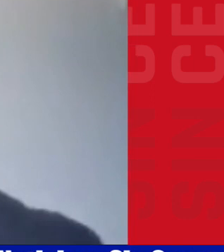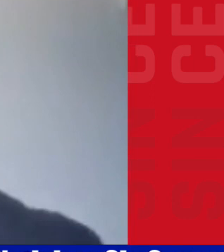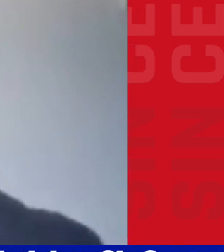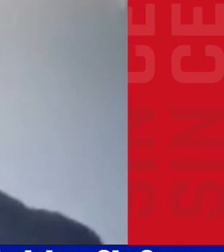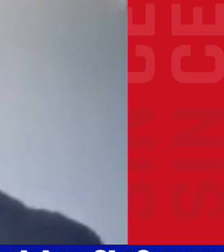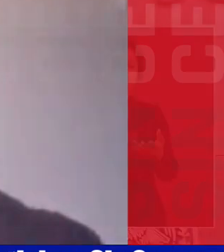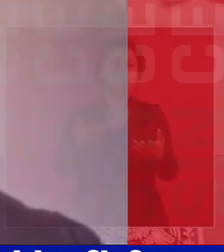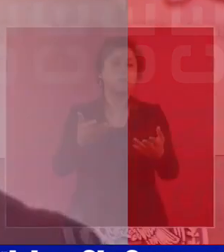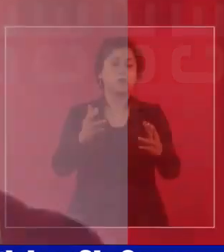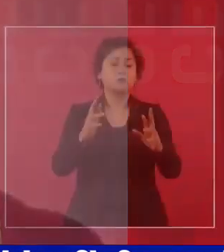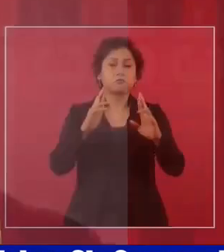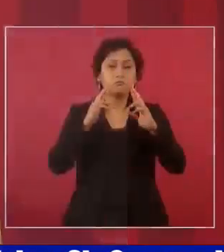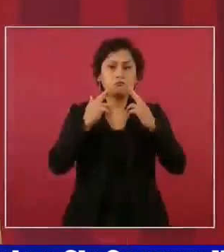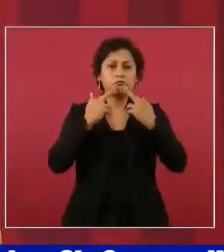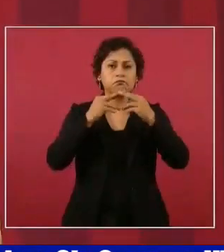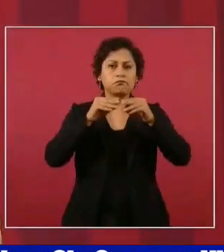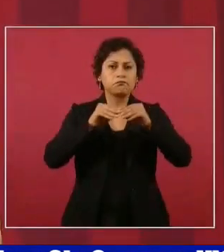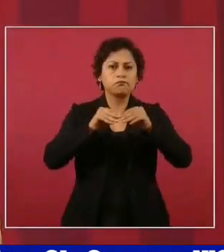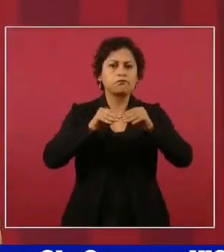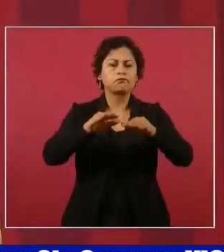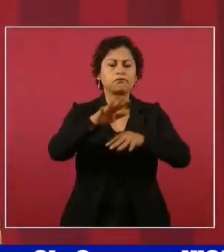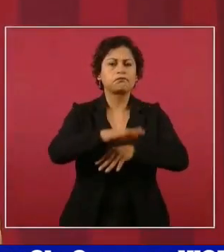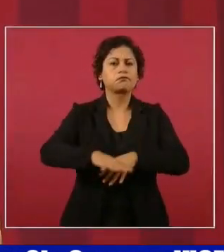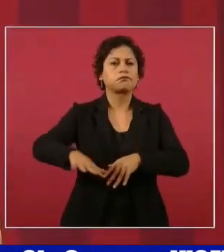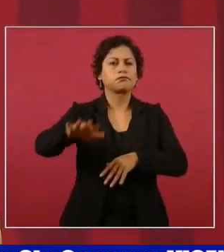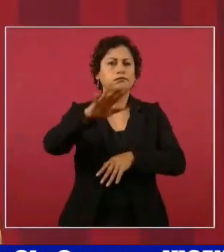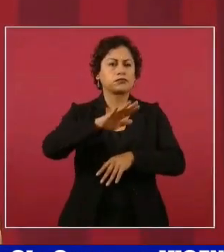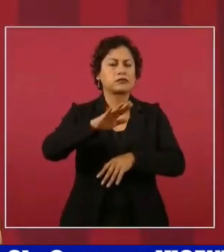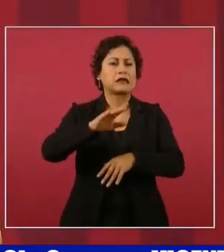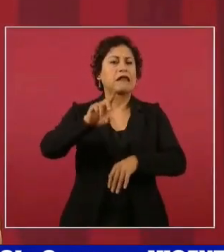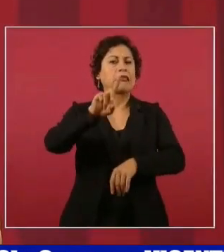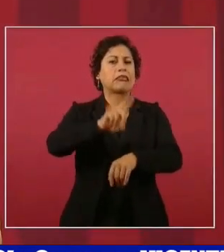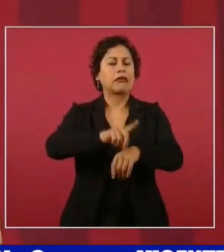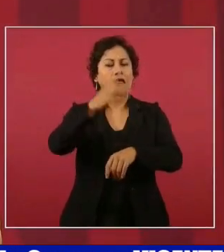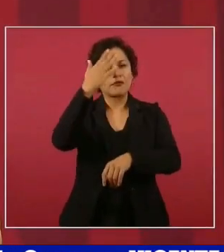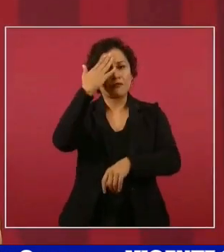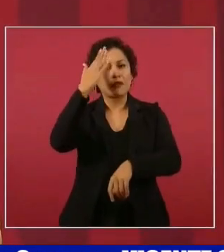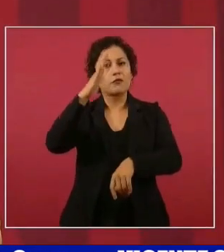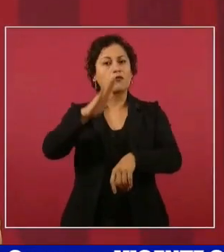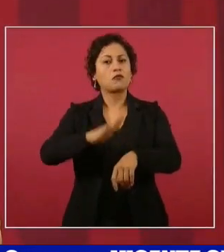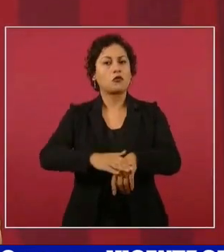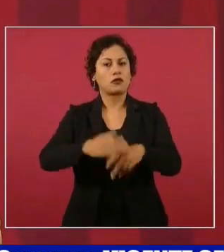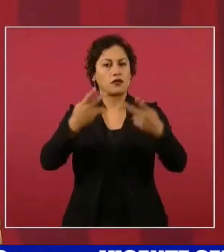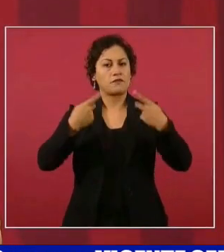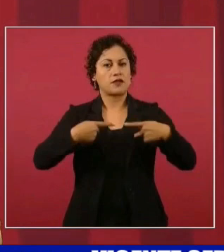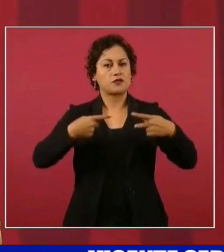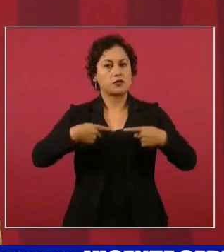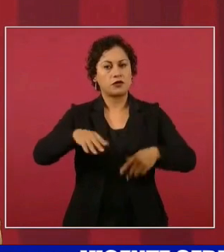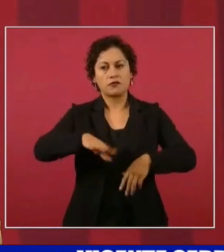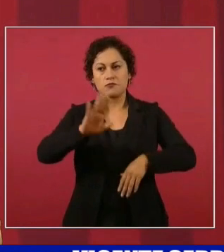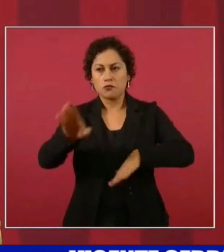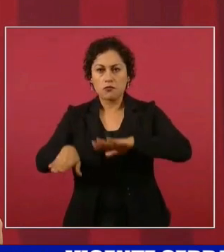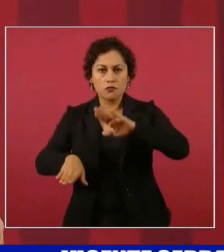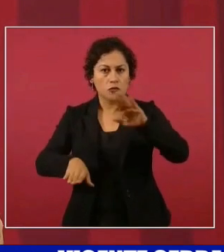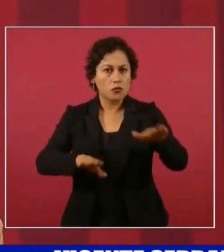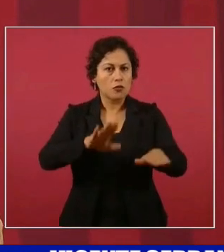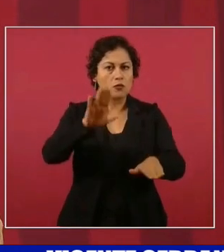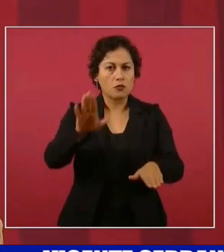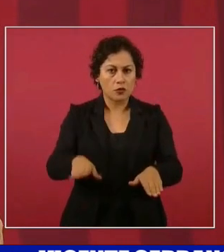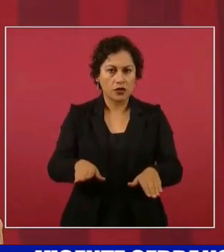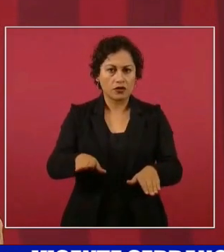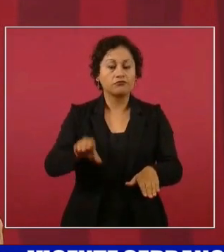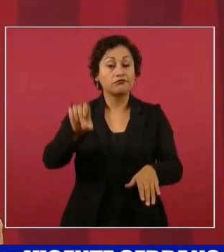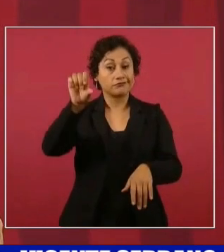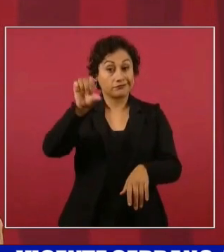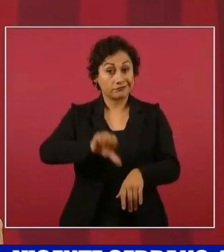testamento político, su heredero político iba a ser su hijo Andrés, pero que si no era así, Loret tendría que dejar el periodismo y que no, que